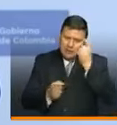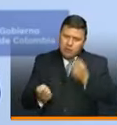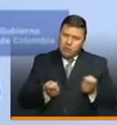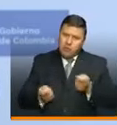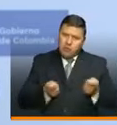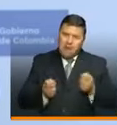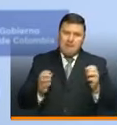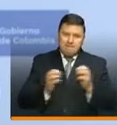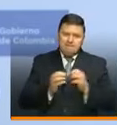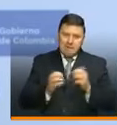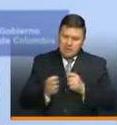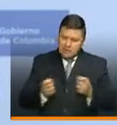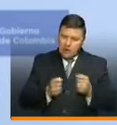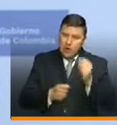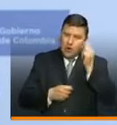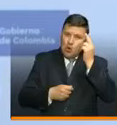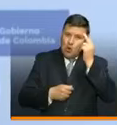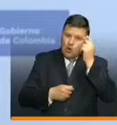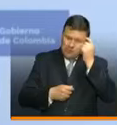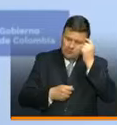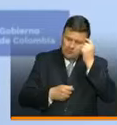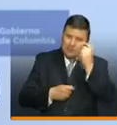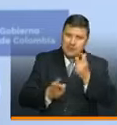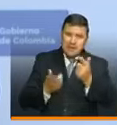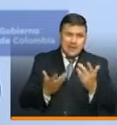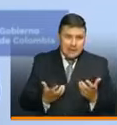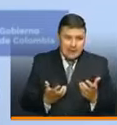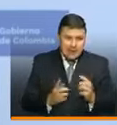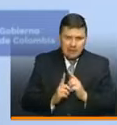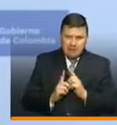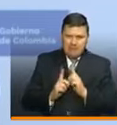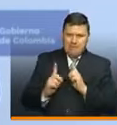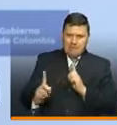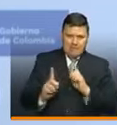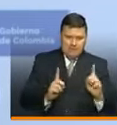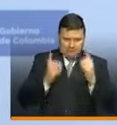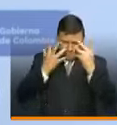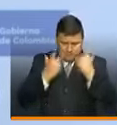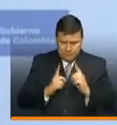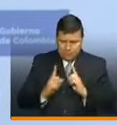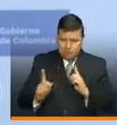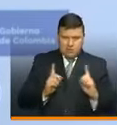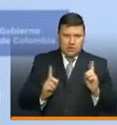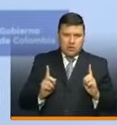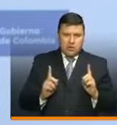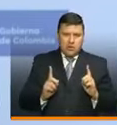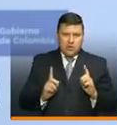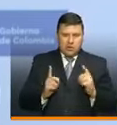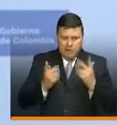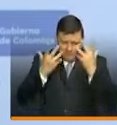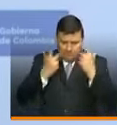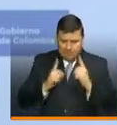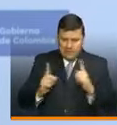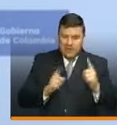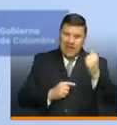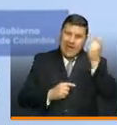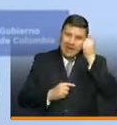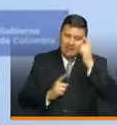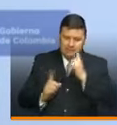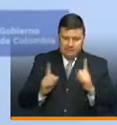aún un poquito más con una lógica de un, si se quiere, distanciamiento físico, que no social, físico,